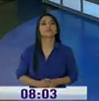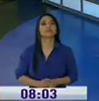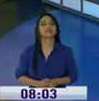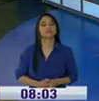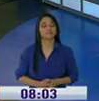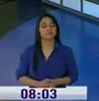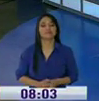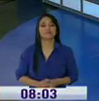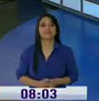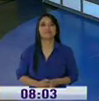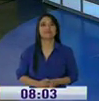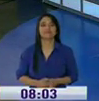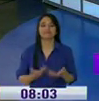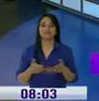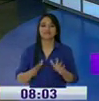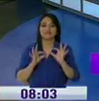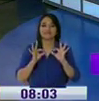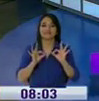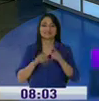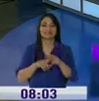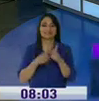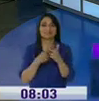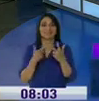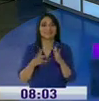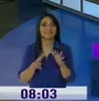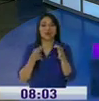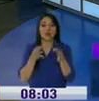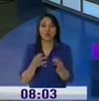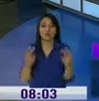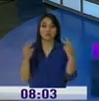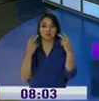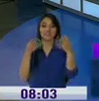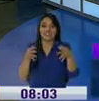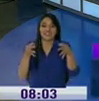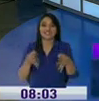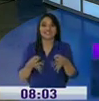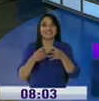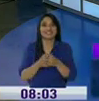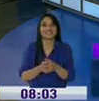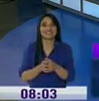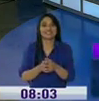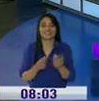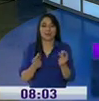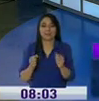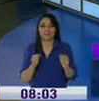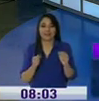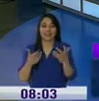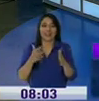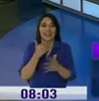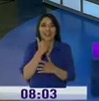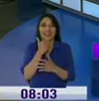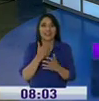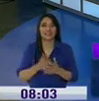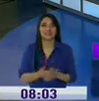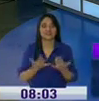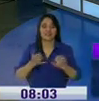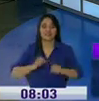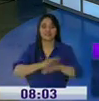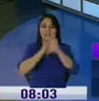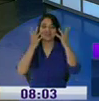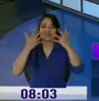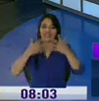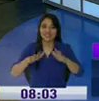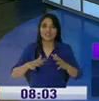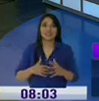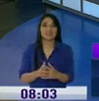Ay, Dios, acá andamos. Estamos de regreso. Pepito, salte un poco más a la izquierda. Muévase un poco, muévase un poco. Circulen esta mañana